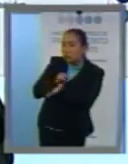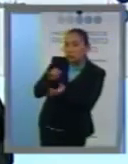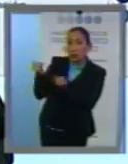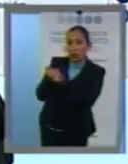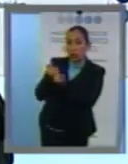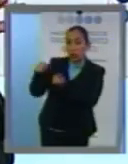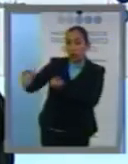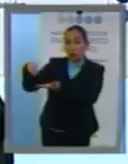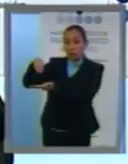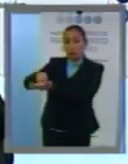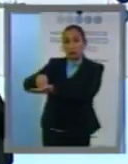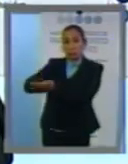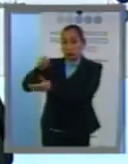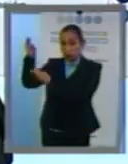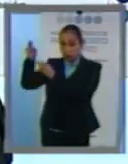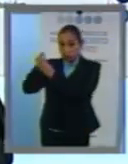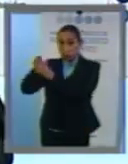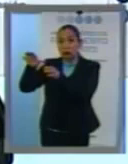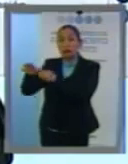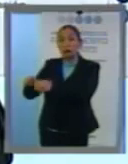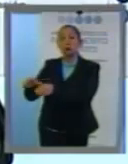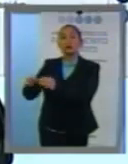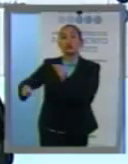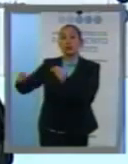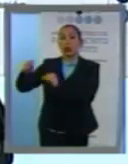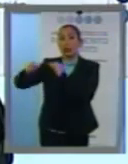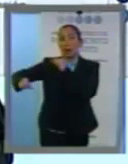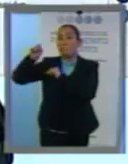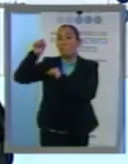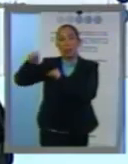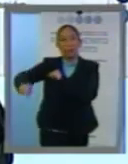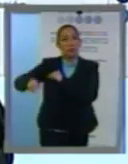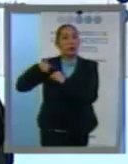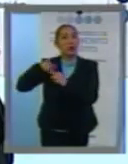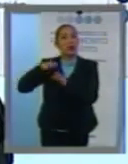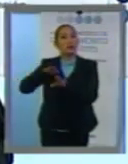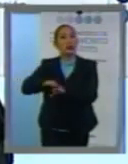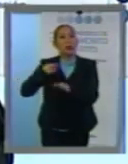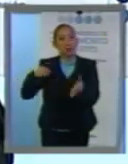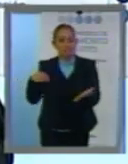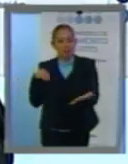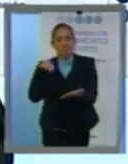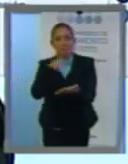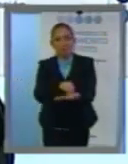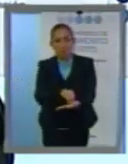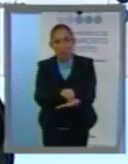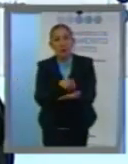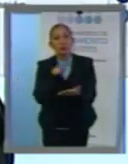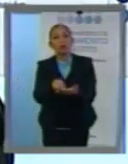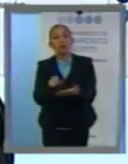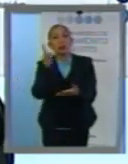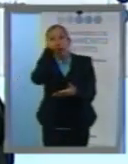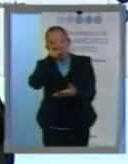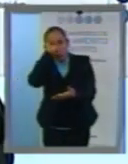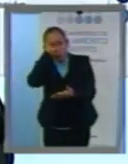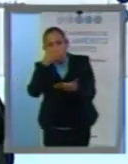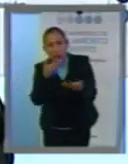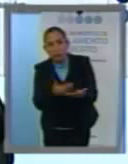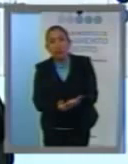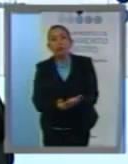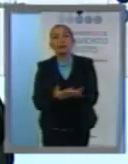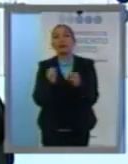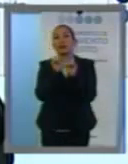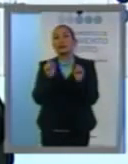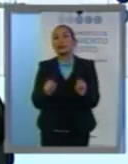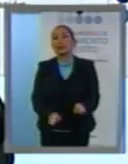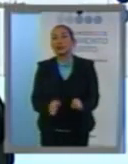aceptadas globalmente, el usar mismas referencias hacia la implantación, hacia la recomendación al fortalecimiento de los